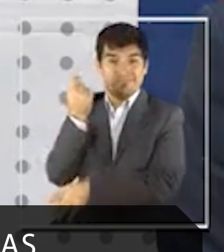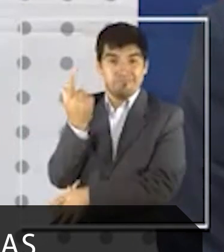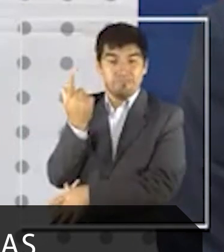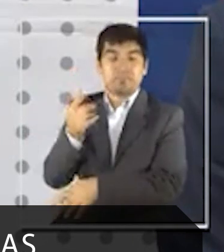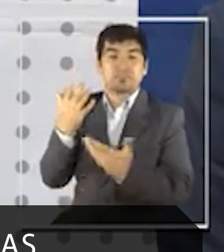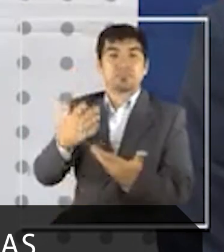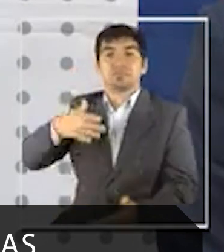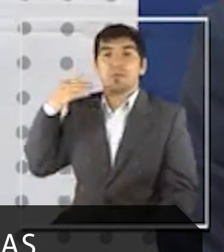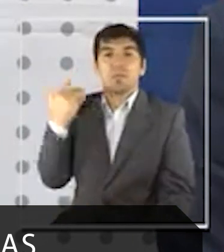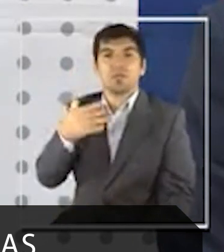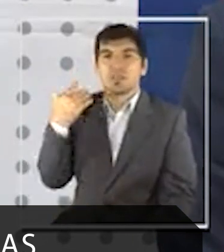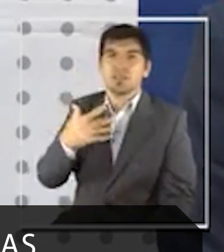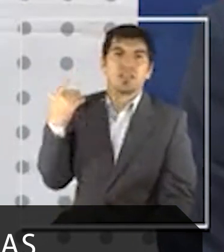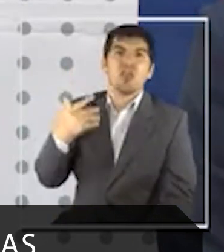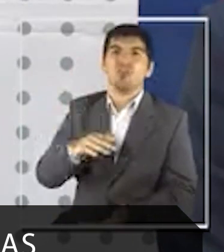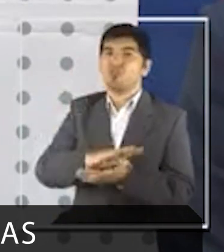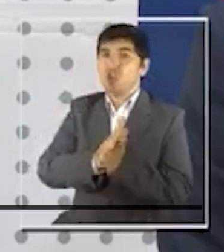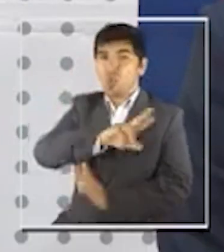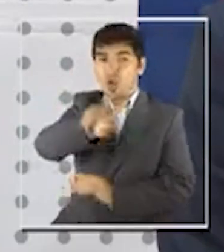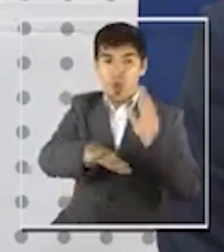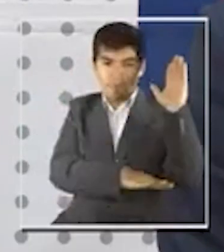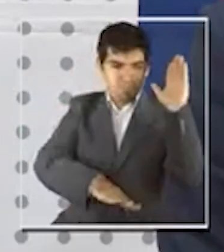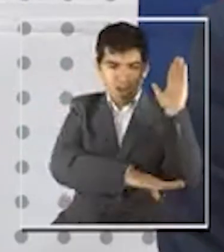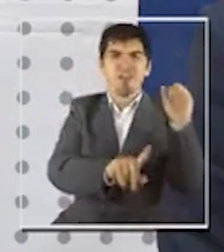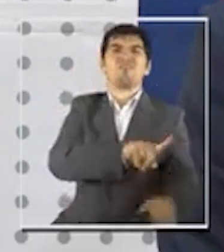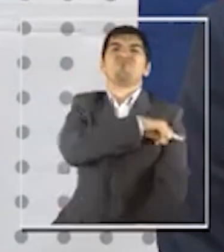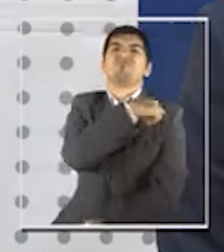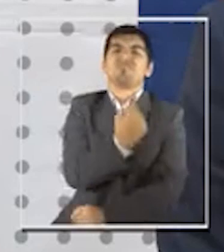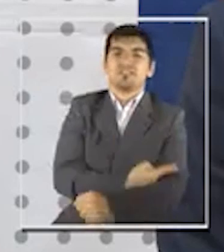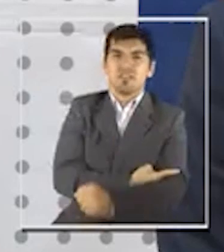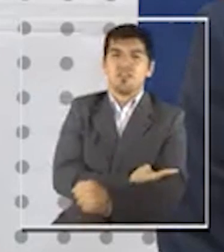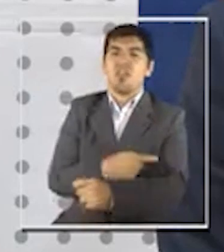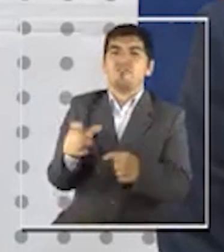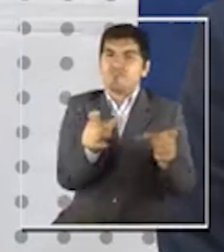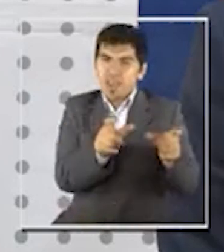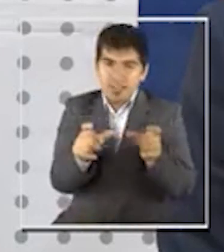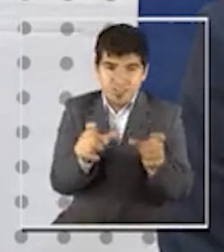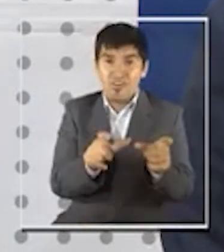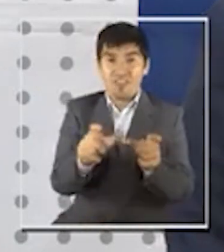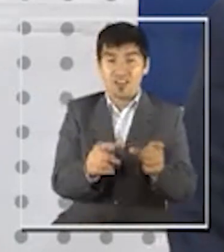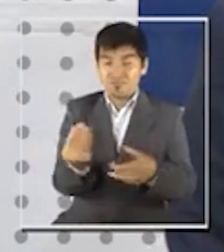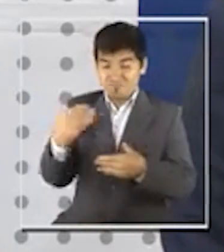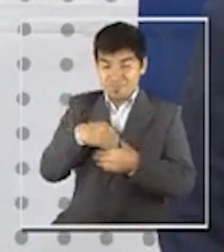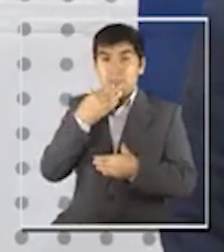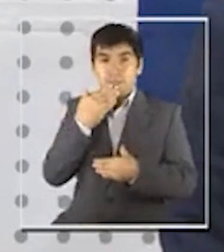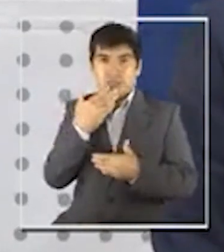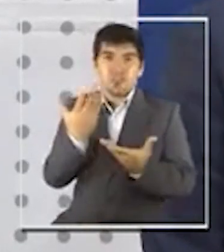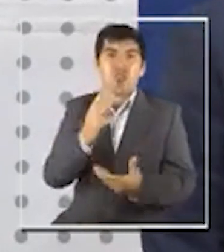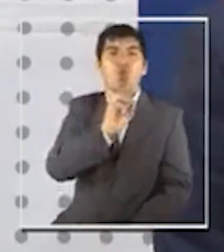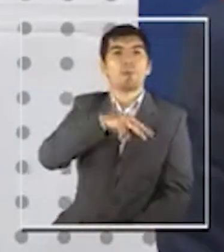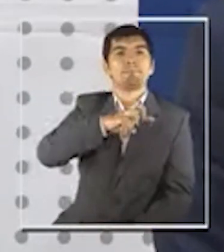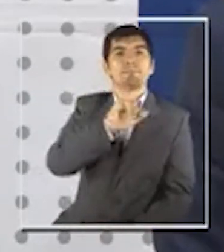eso es tan importante fortalecer cada uno de los Pilares que hemos anunciado no la fiscalización y todos nuestros procesos de fiscalización interna para lo cual tanto la